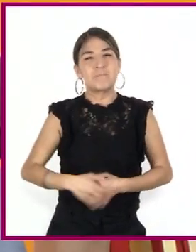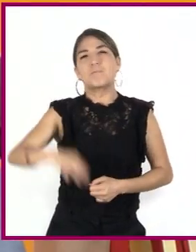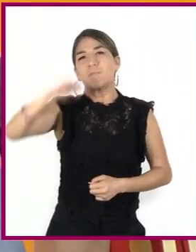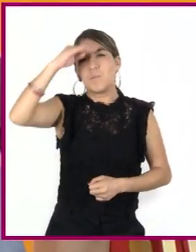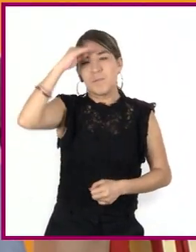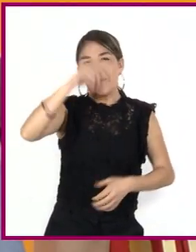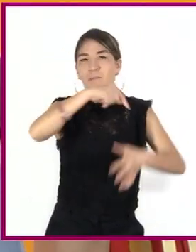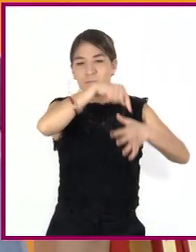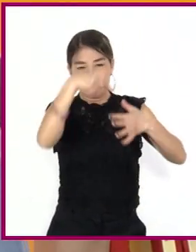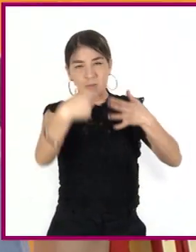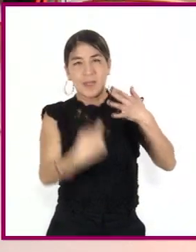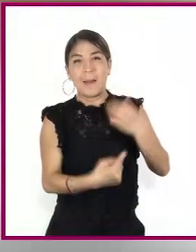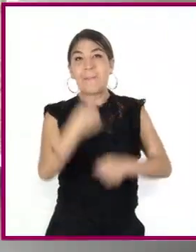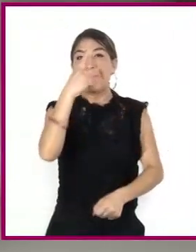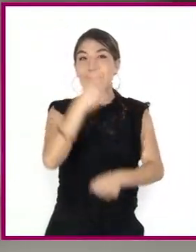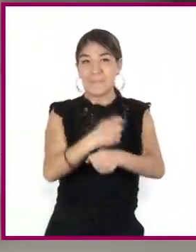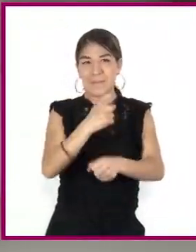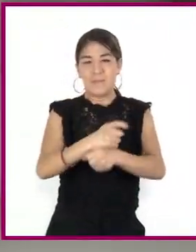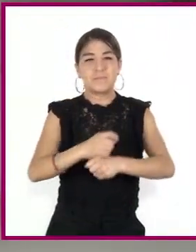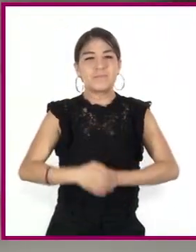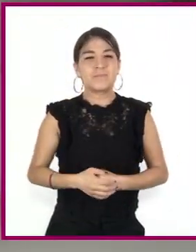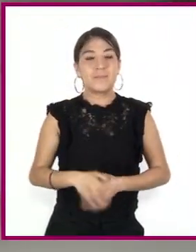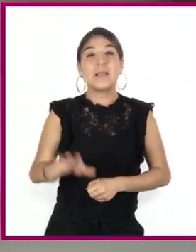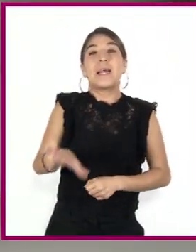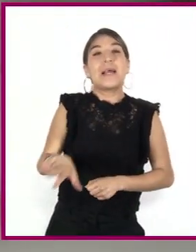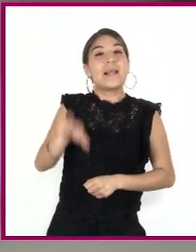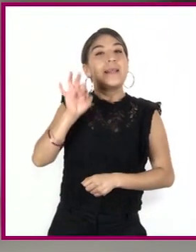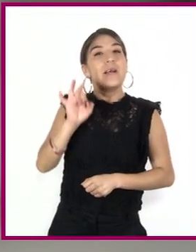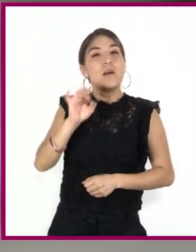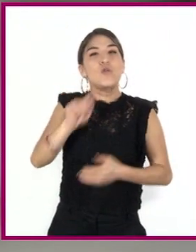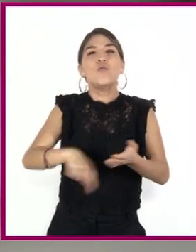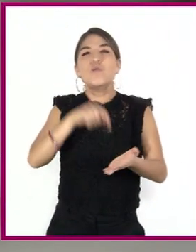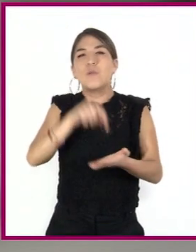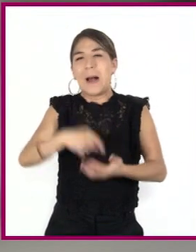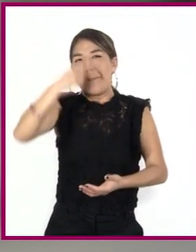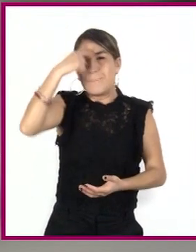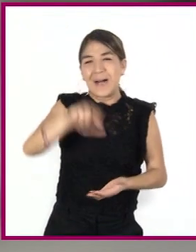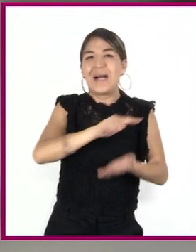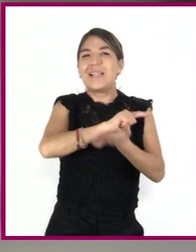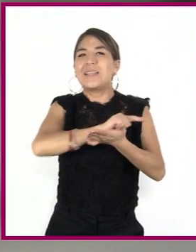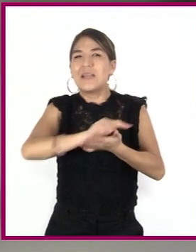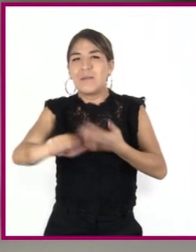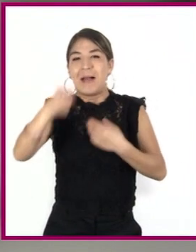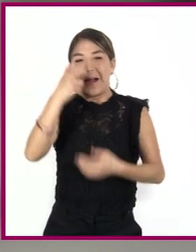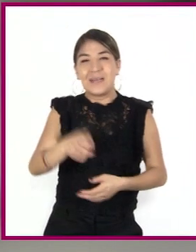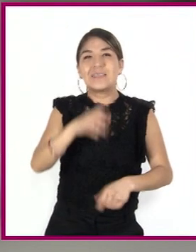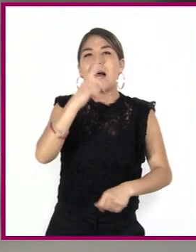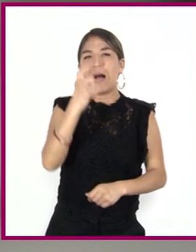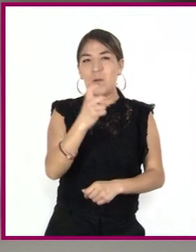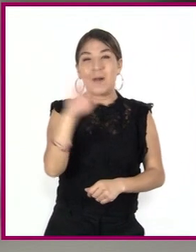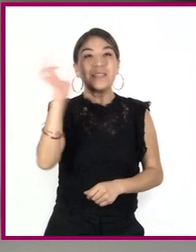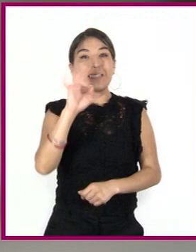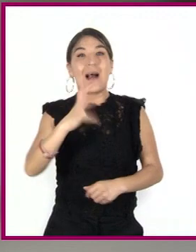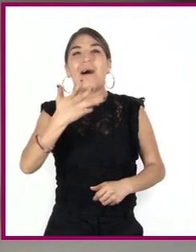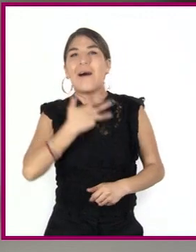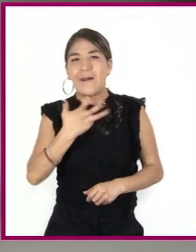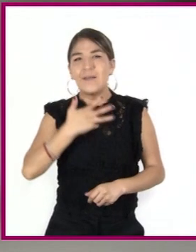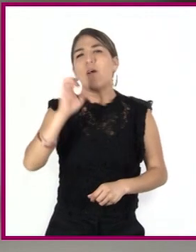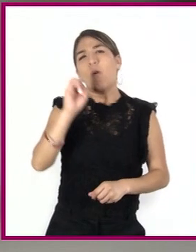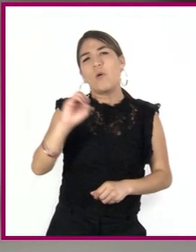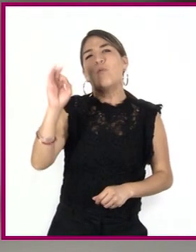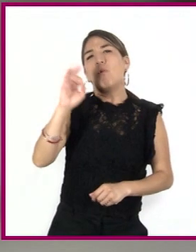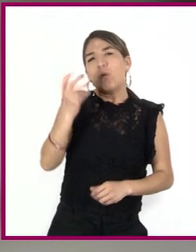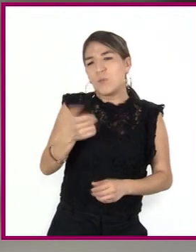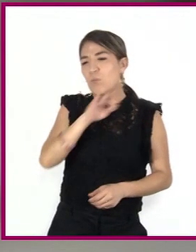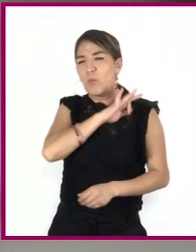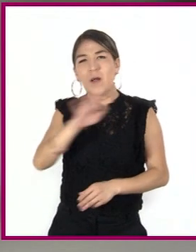siguientes puntos. Inciso A, elegir el lugar para limpiar la fuente de agua si se cuenta con ella o considerar un área